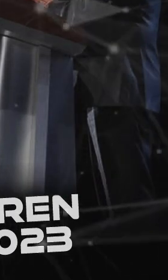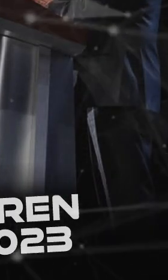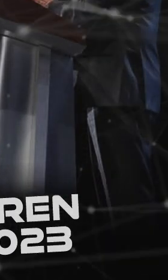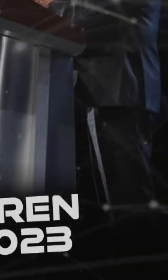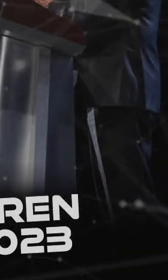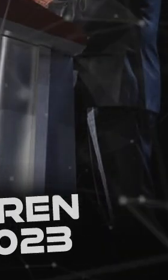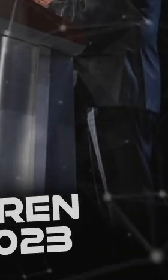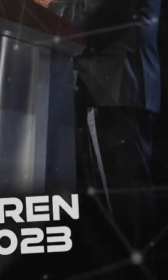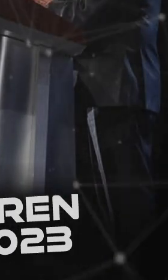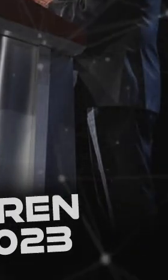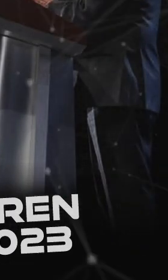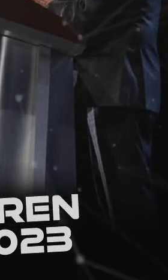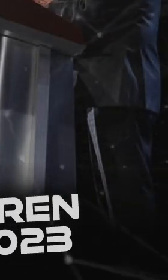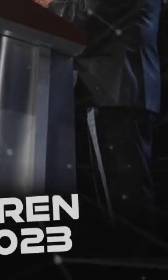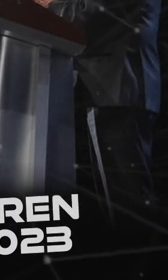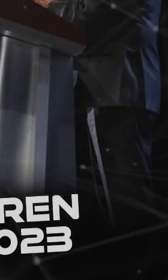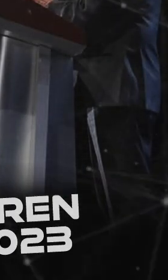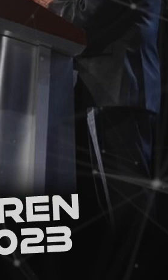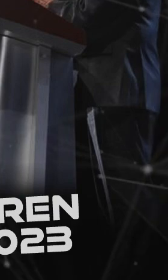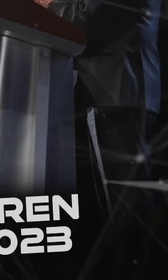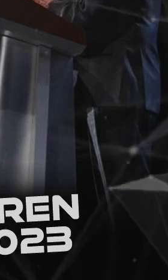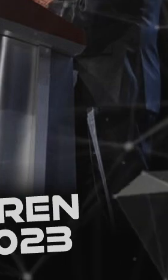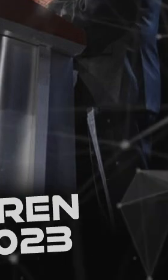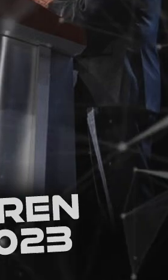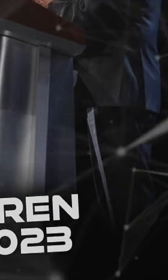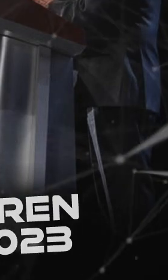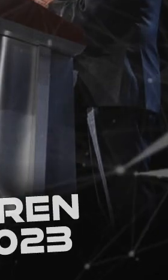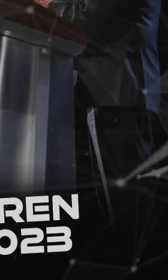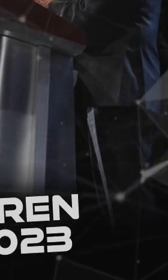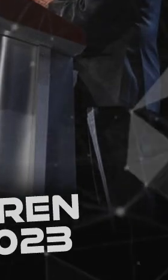El día de hoy, el presidente Andrés Manuel López Obrador.